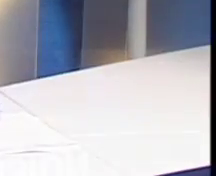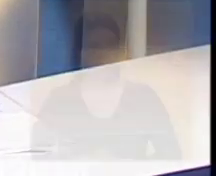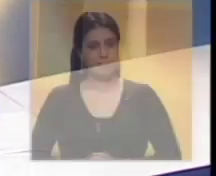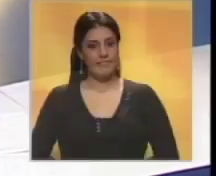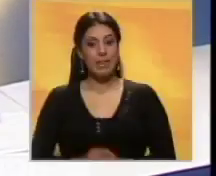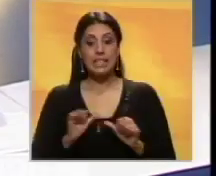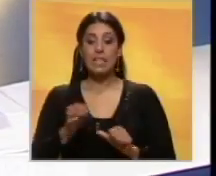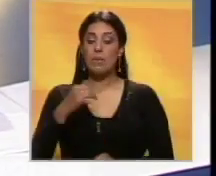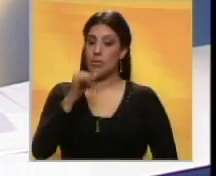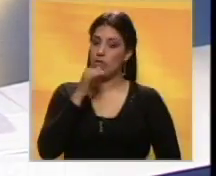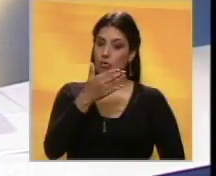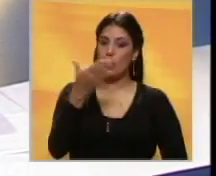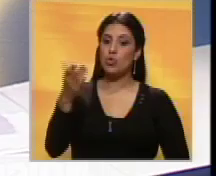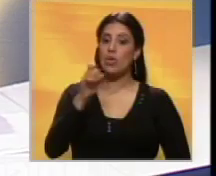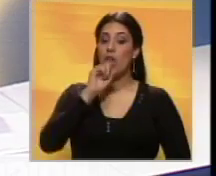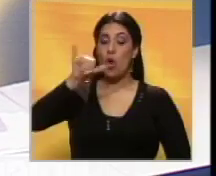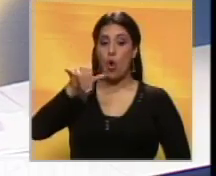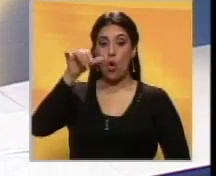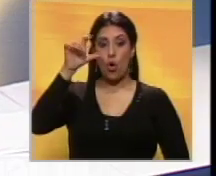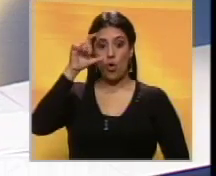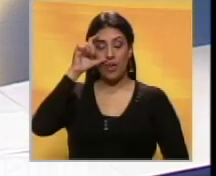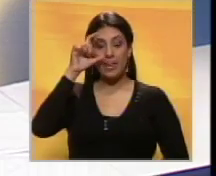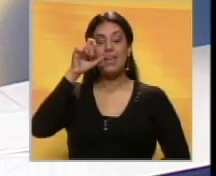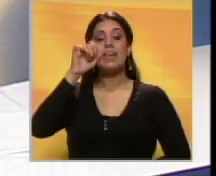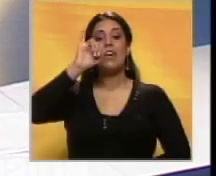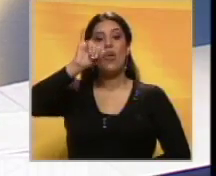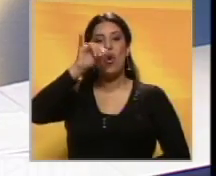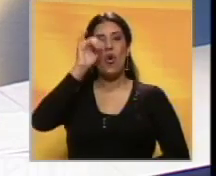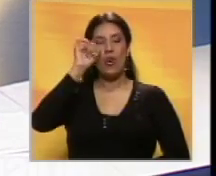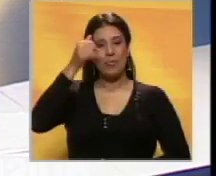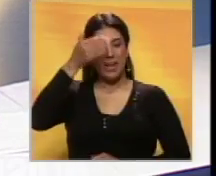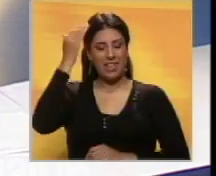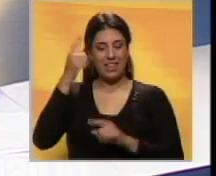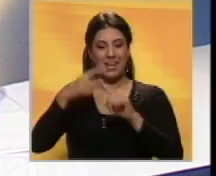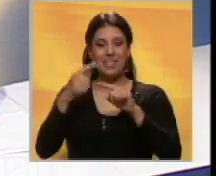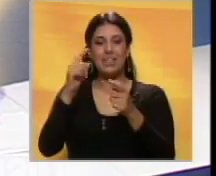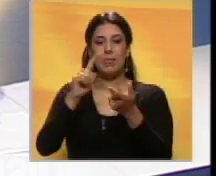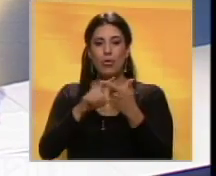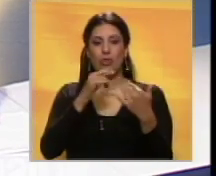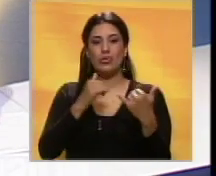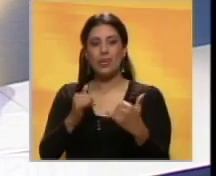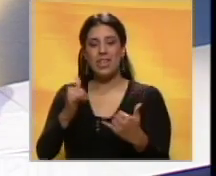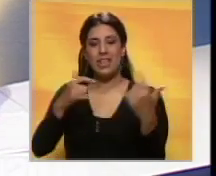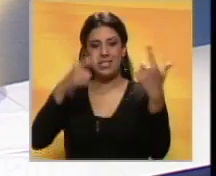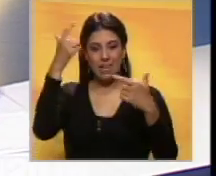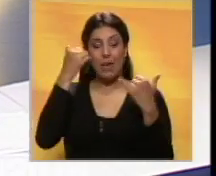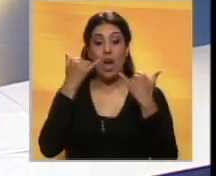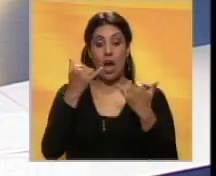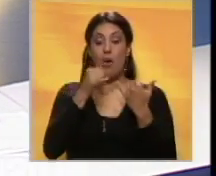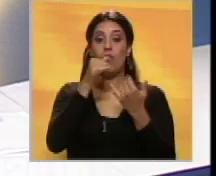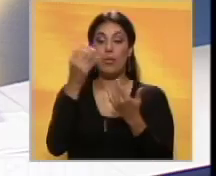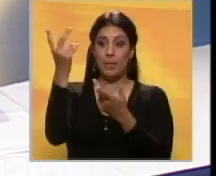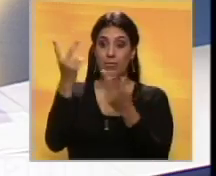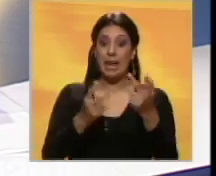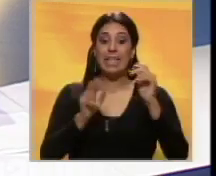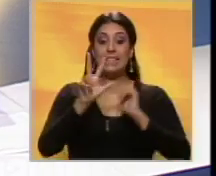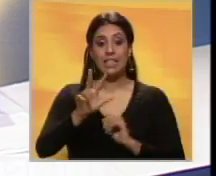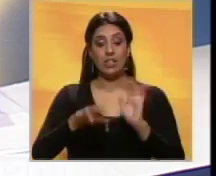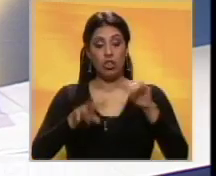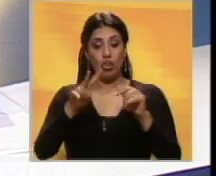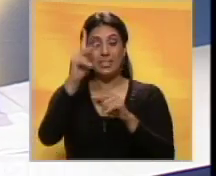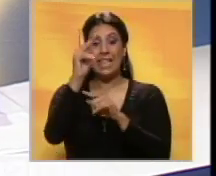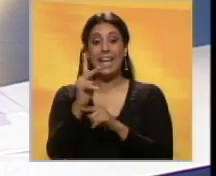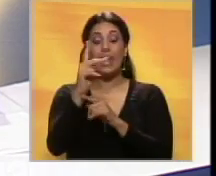Amigos, continuamos con las informaciones. Jorge Arreaza, ministro para el Desarrollo Minero Ecológico, aseguró que con el recibimiento de